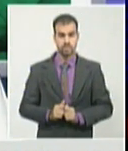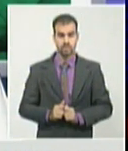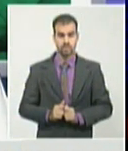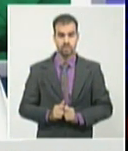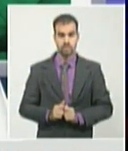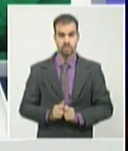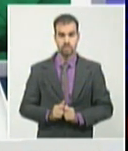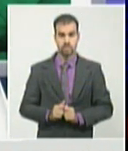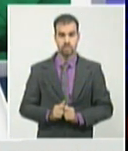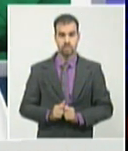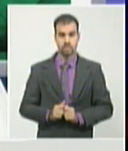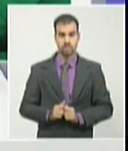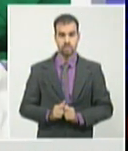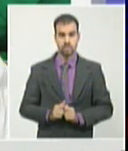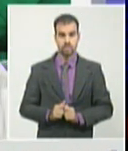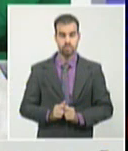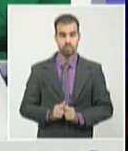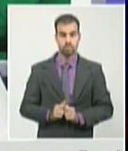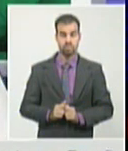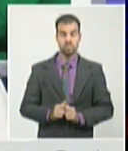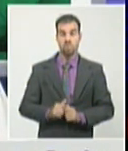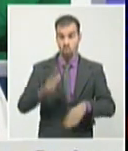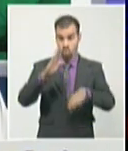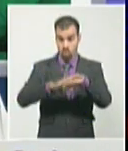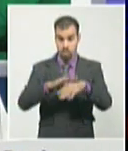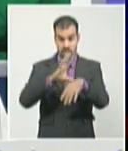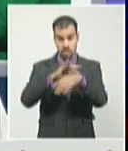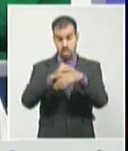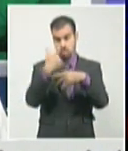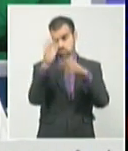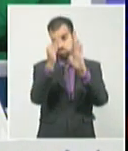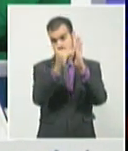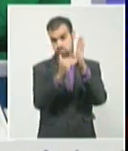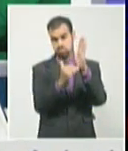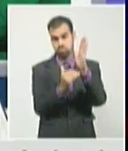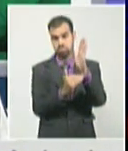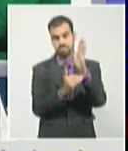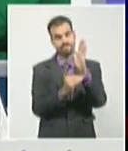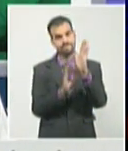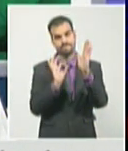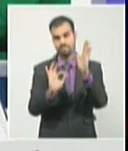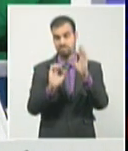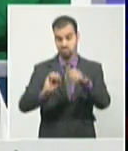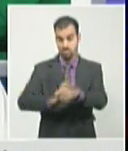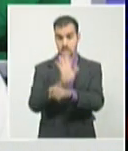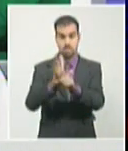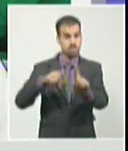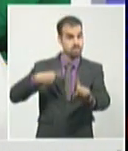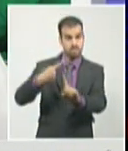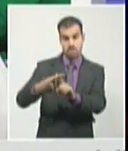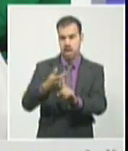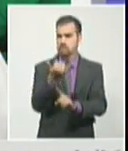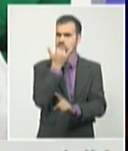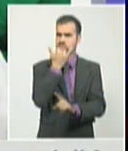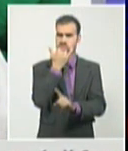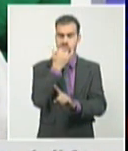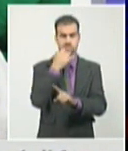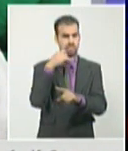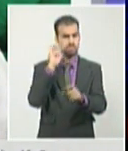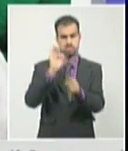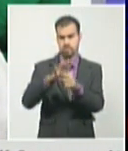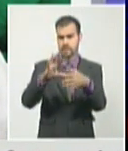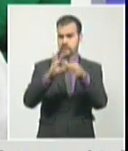hacían muy vulnerable a una evolución alguna evolución hacia la gravedad